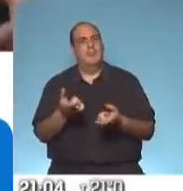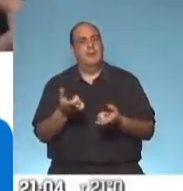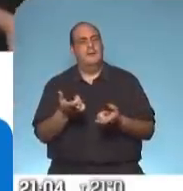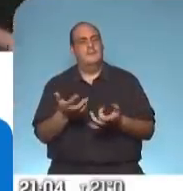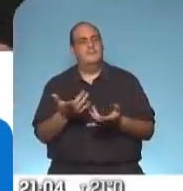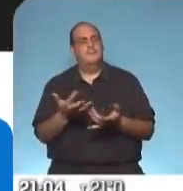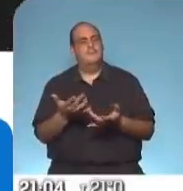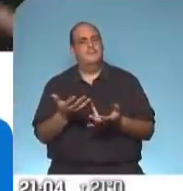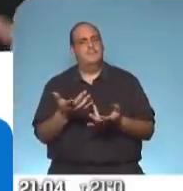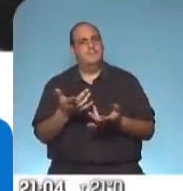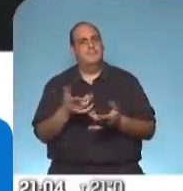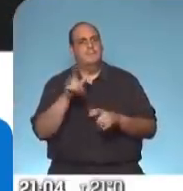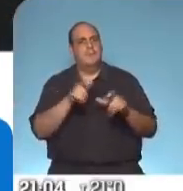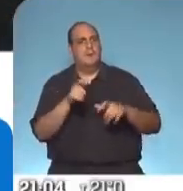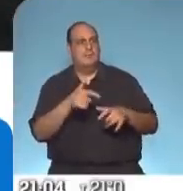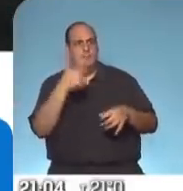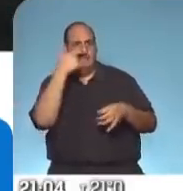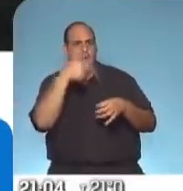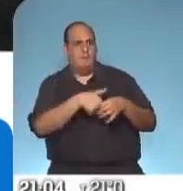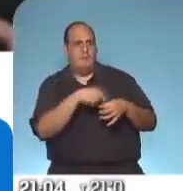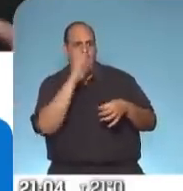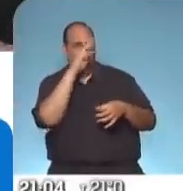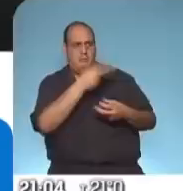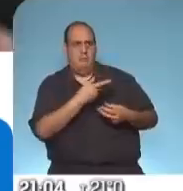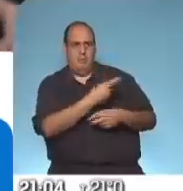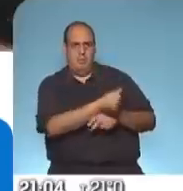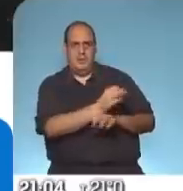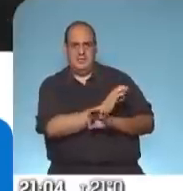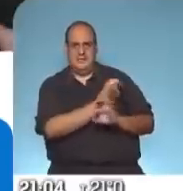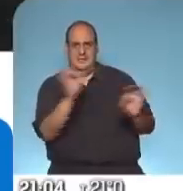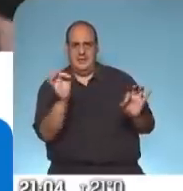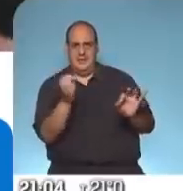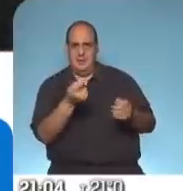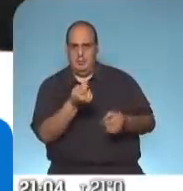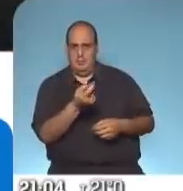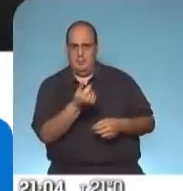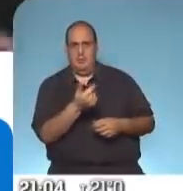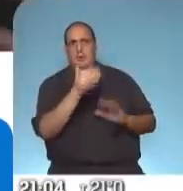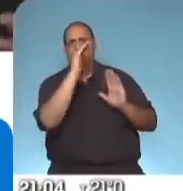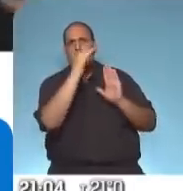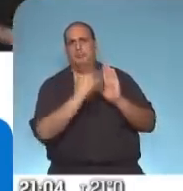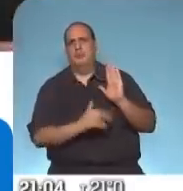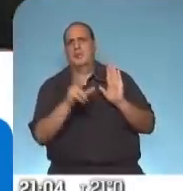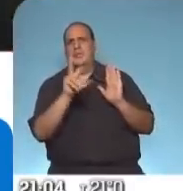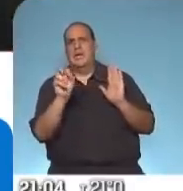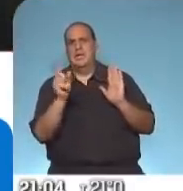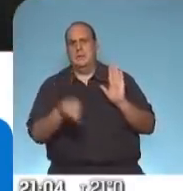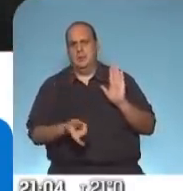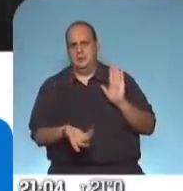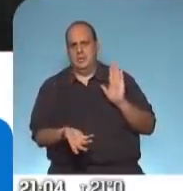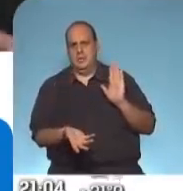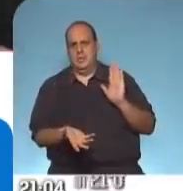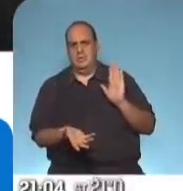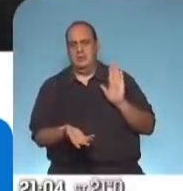importantísima en la demanda de petróleo, que llega aproximadamente alrededor del 30%. El mundo, hasta